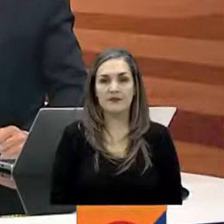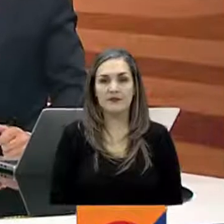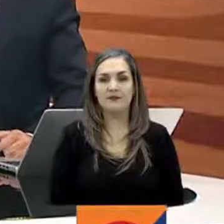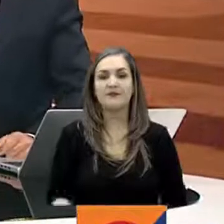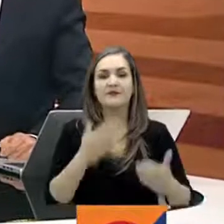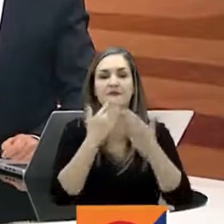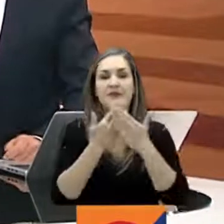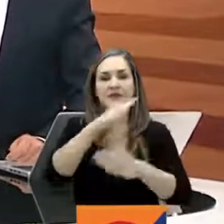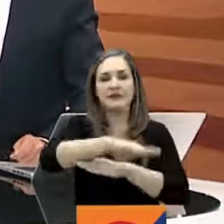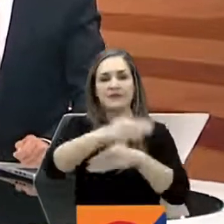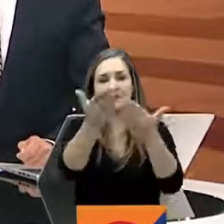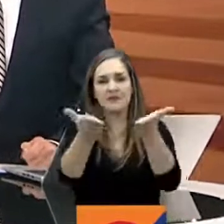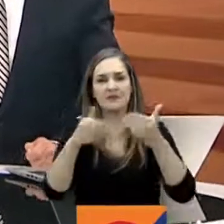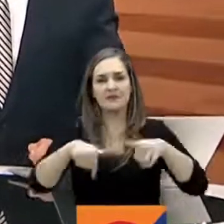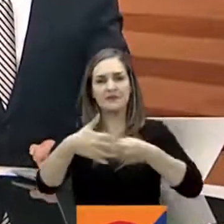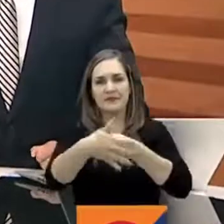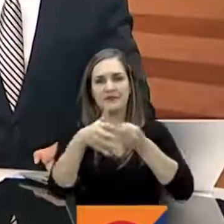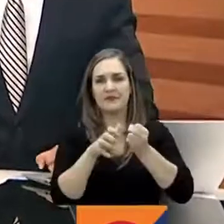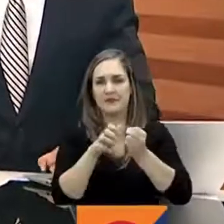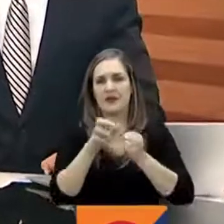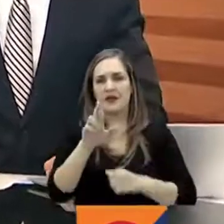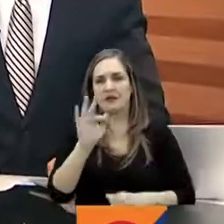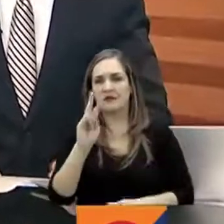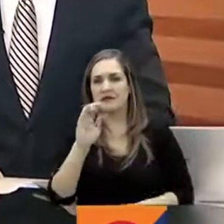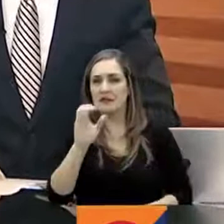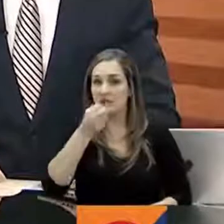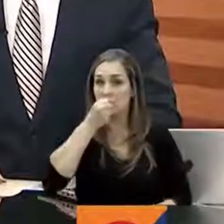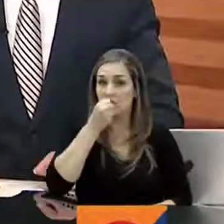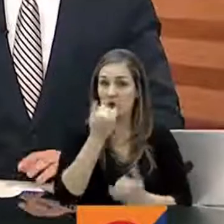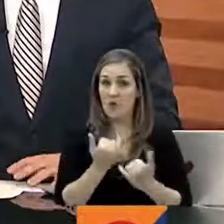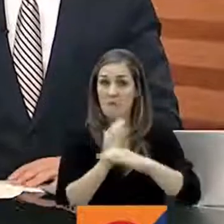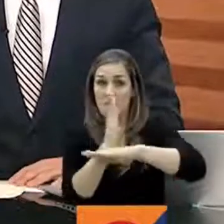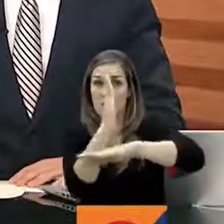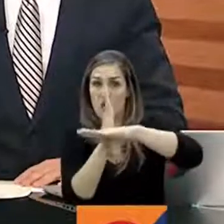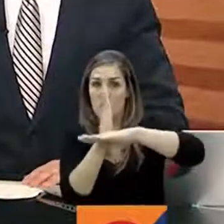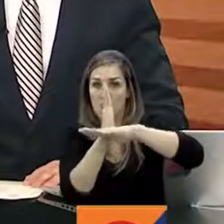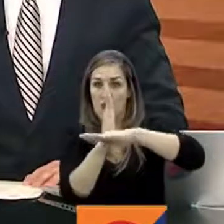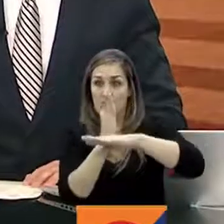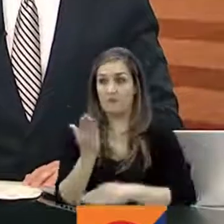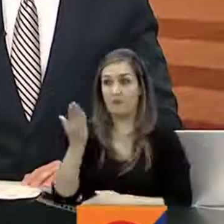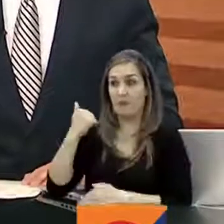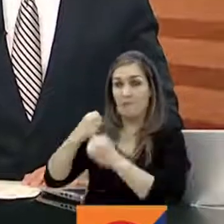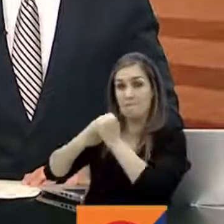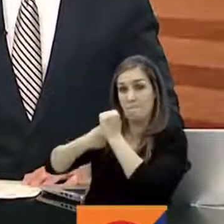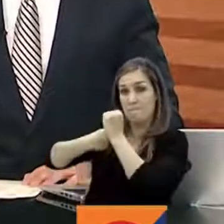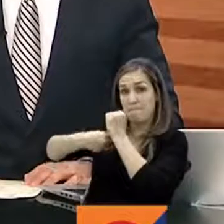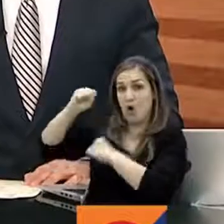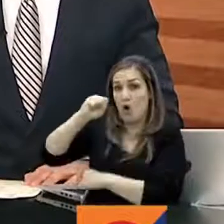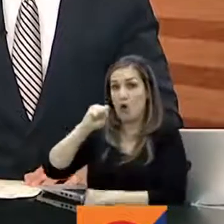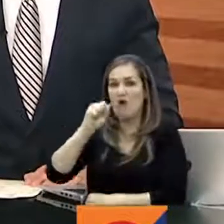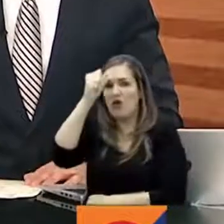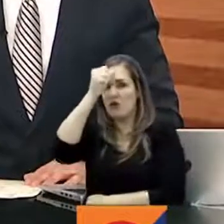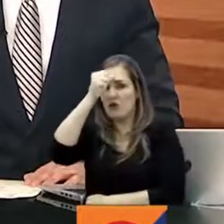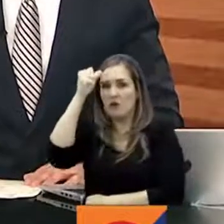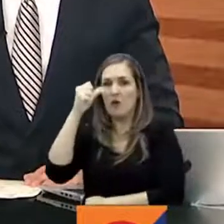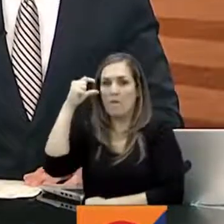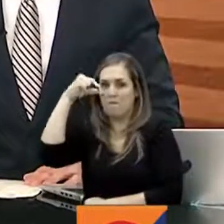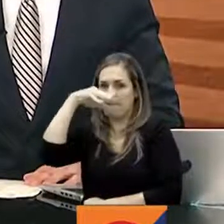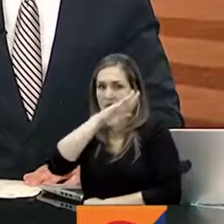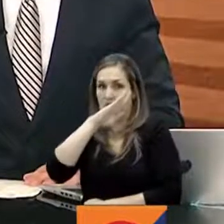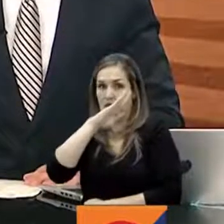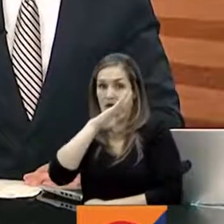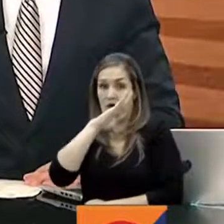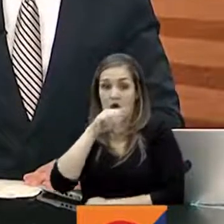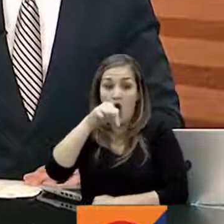Buenas tardes, bienvenidos a RTVC Noticias del Mediodía. 4 días después de ganar las elecciones, para esta tarde está planeado el